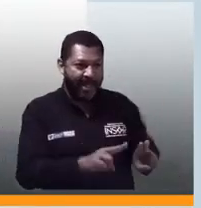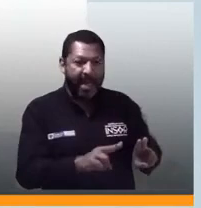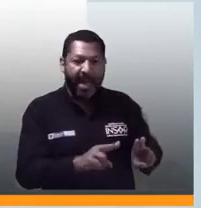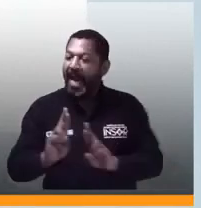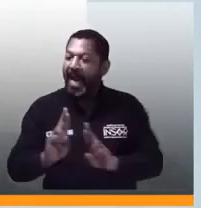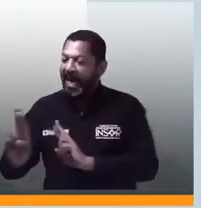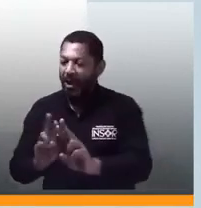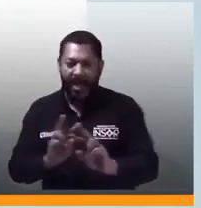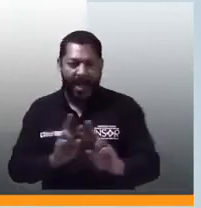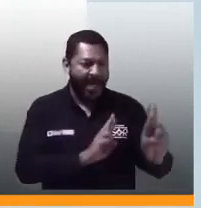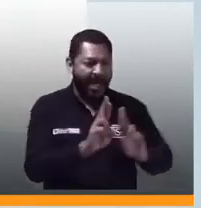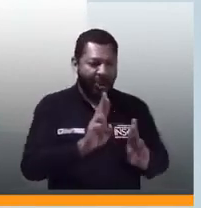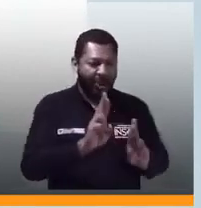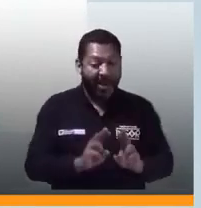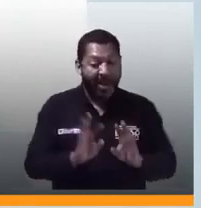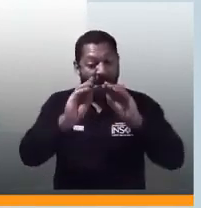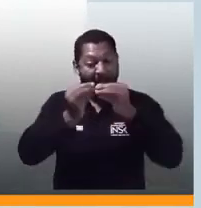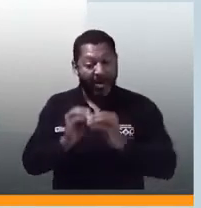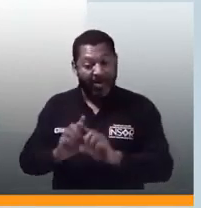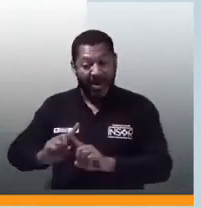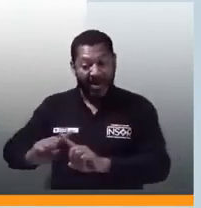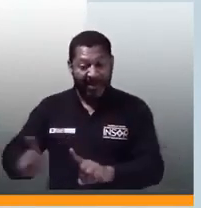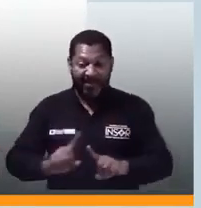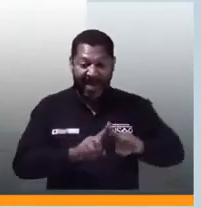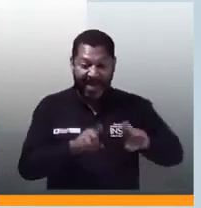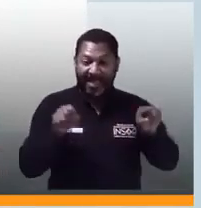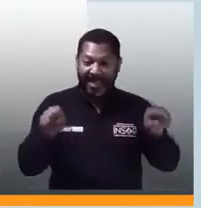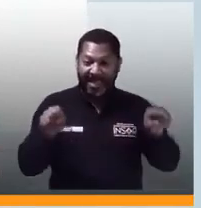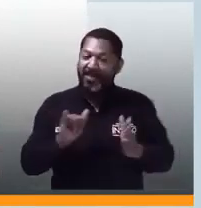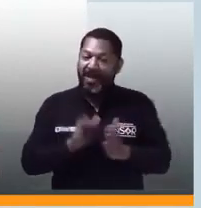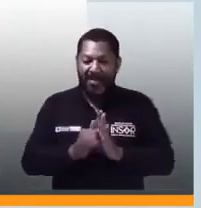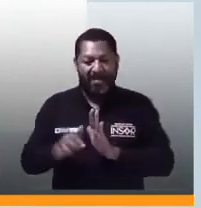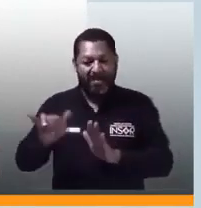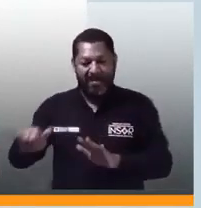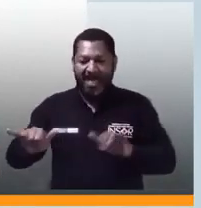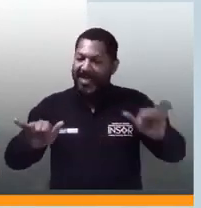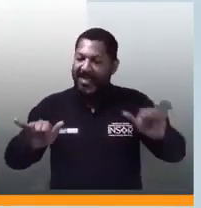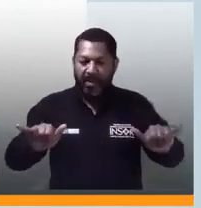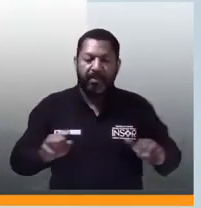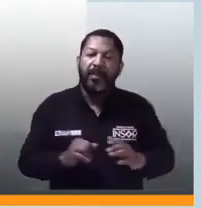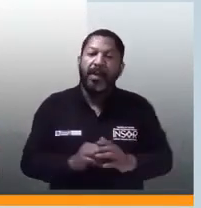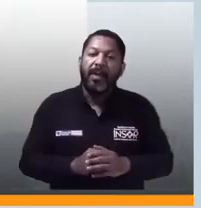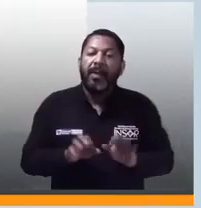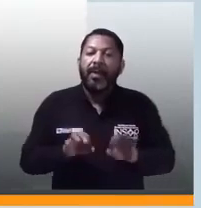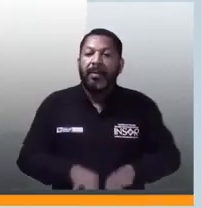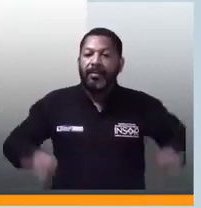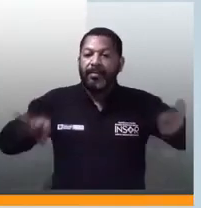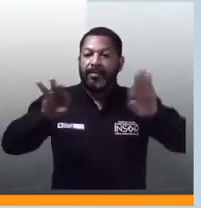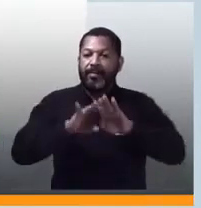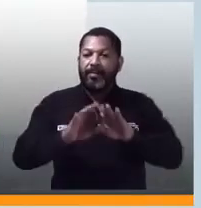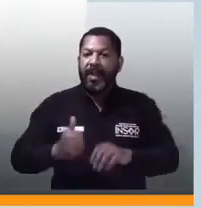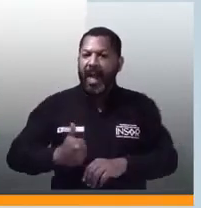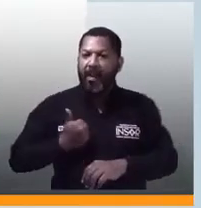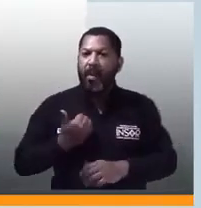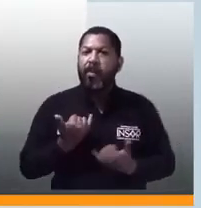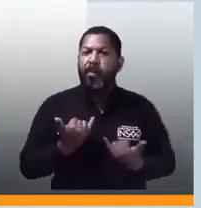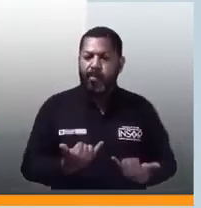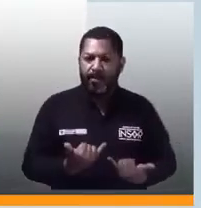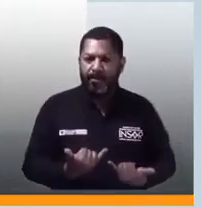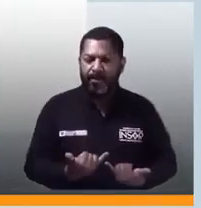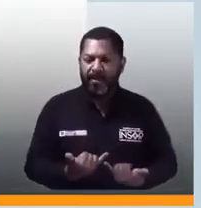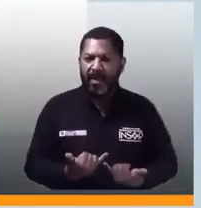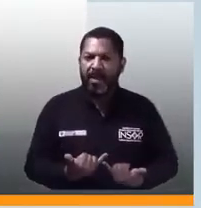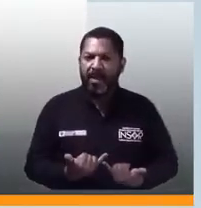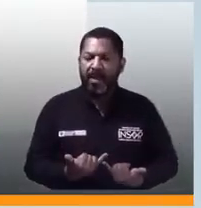existiendo. Se dan de otra manera, pero siguen allí latentes y tenemos que aprovecharlas porque pues, ese es